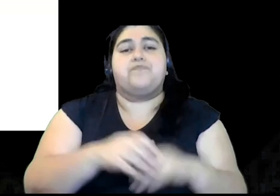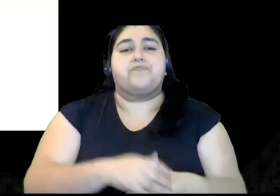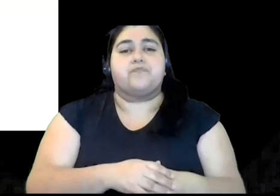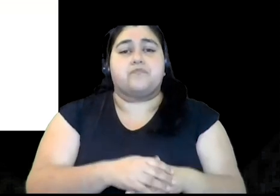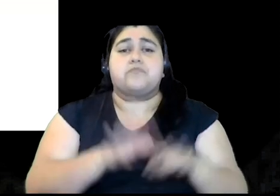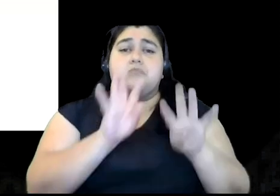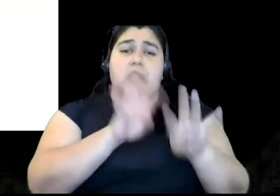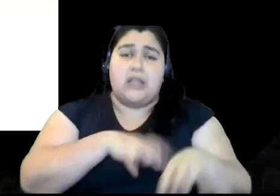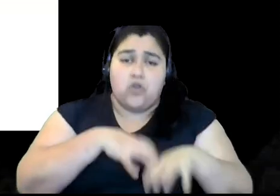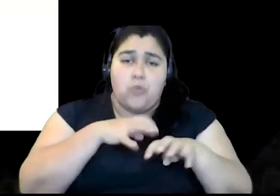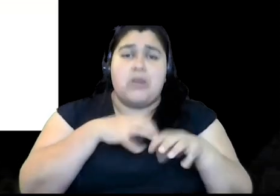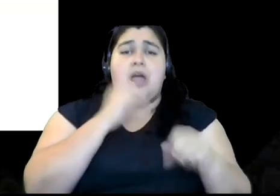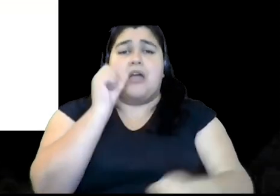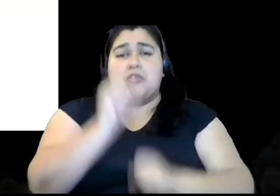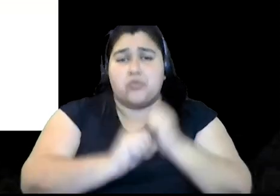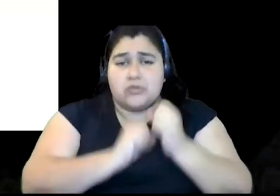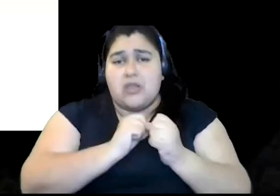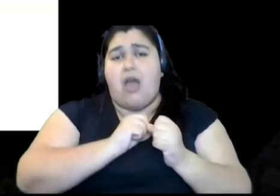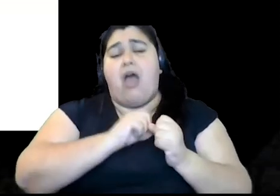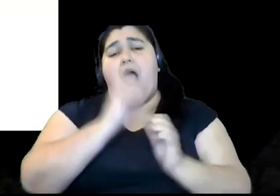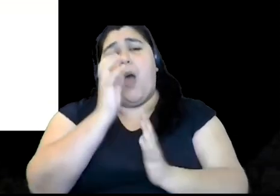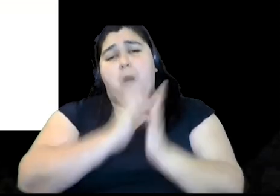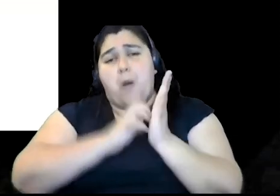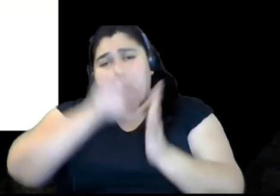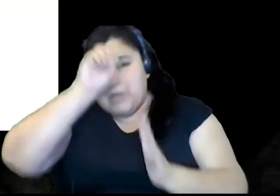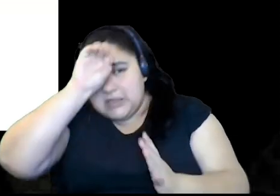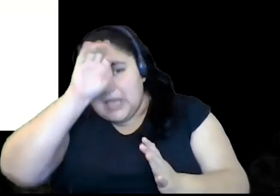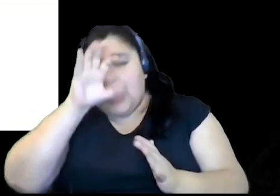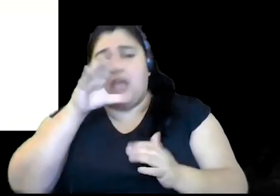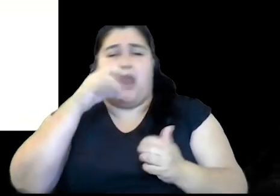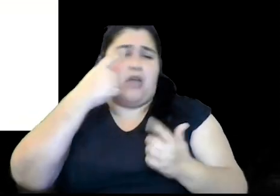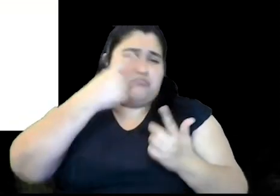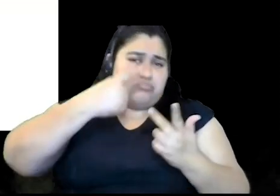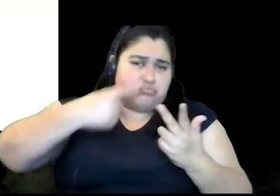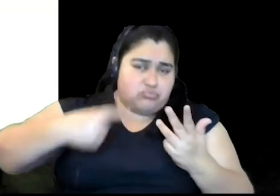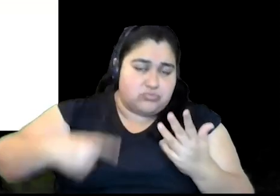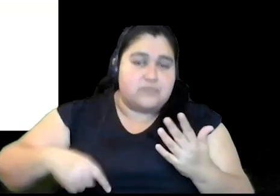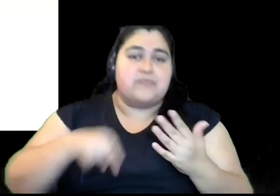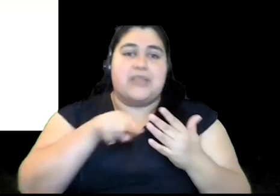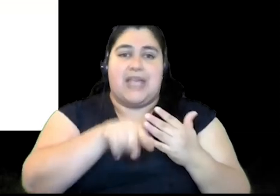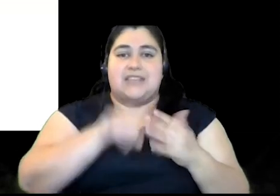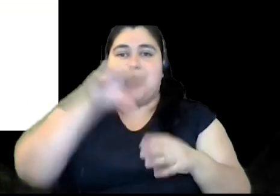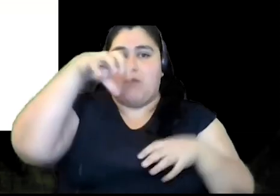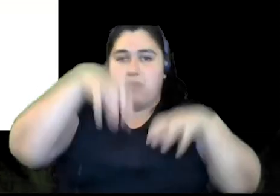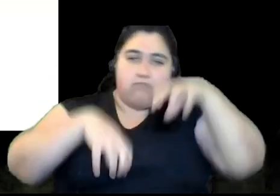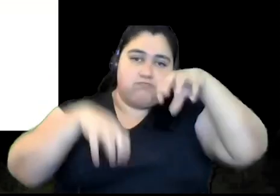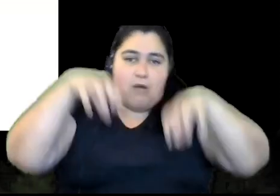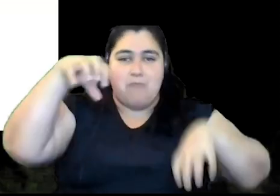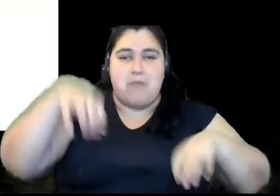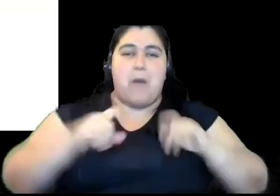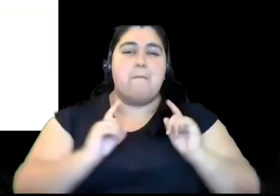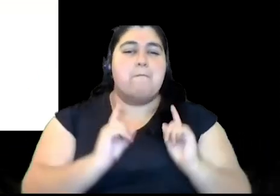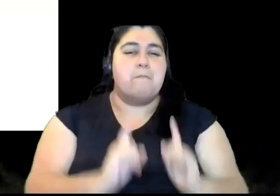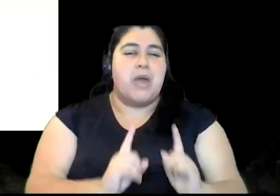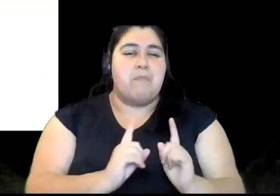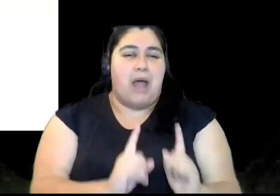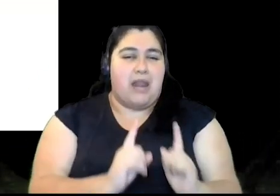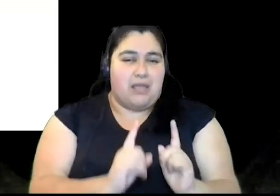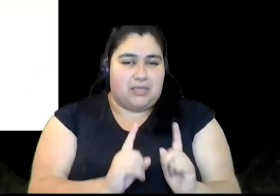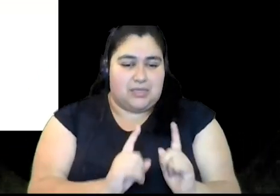establecimiento agropecuario, industrial, una minera, una cantera, es un establecimiento permanente, un establecimiento